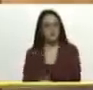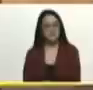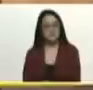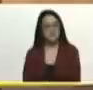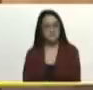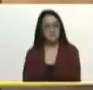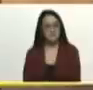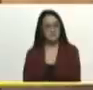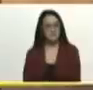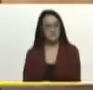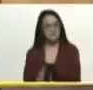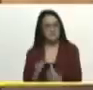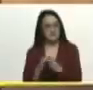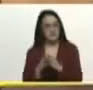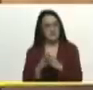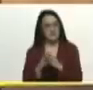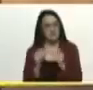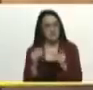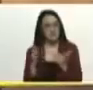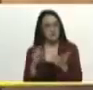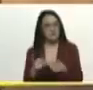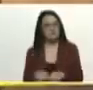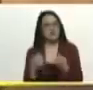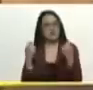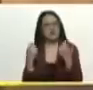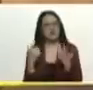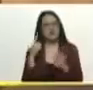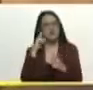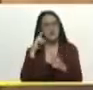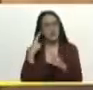¿Y cómo todo eso se vio truncado de un día para otro?